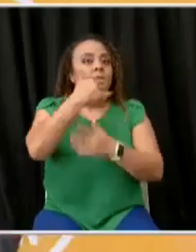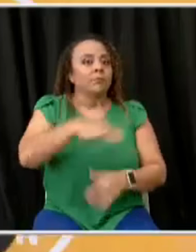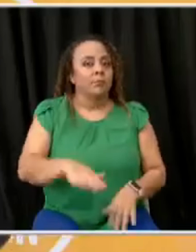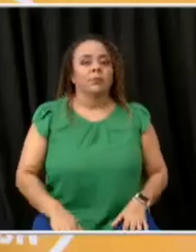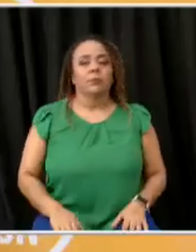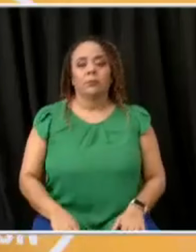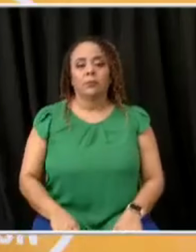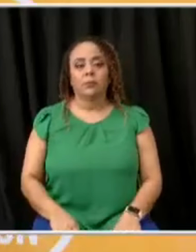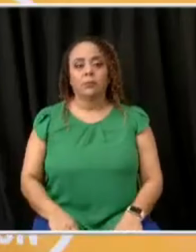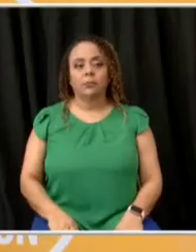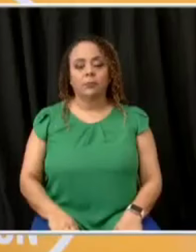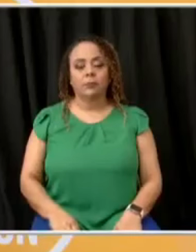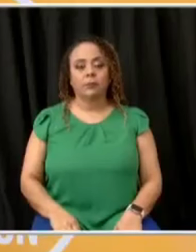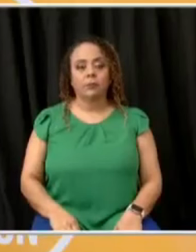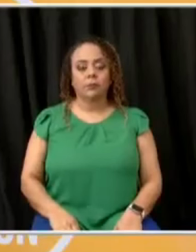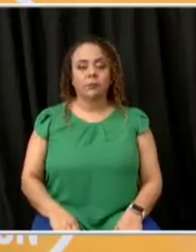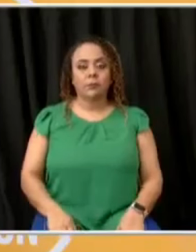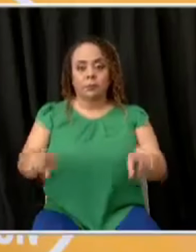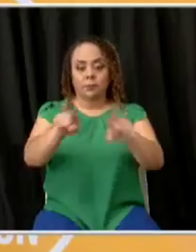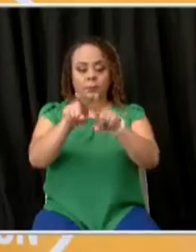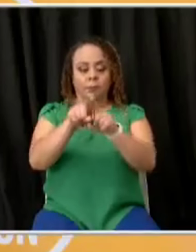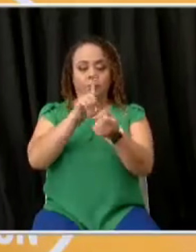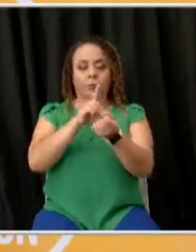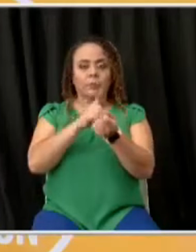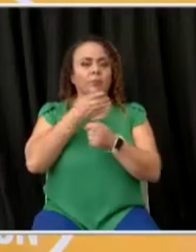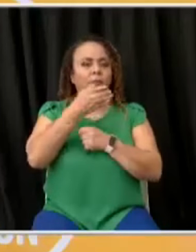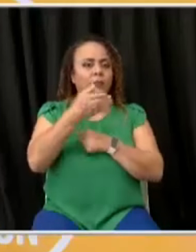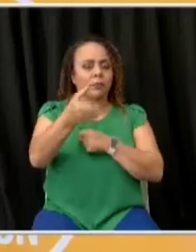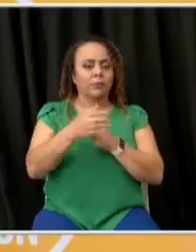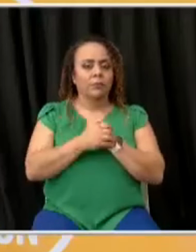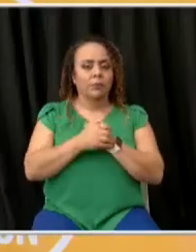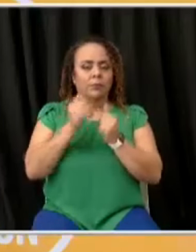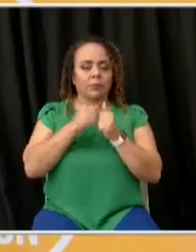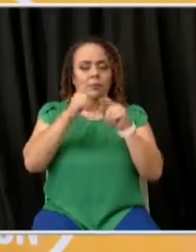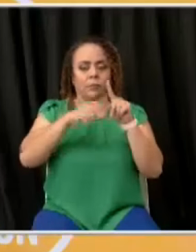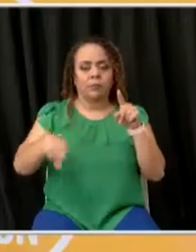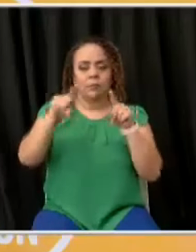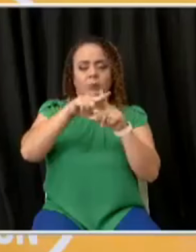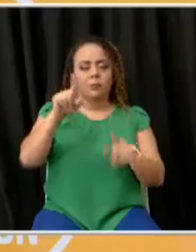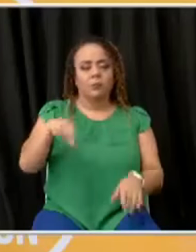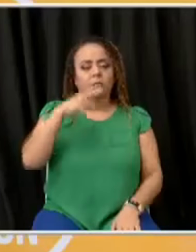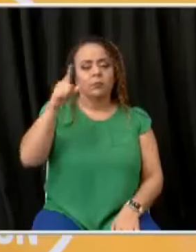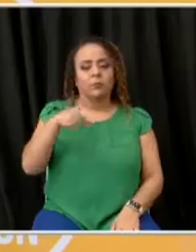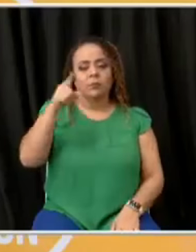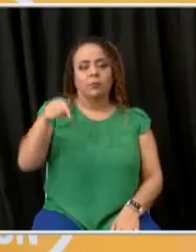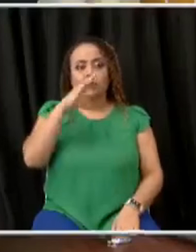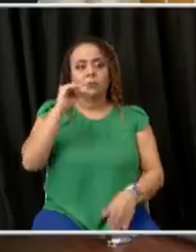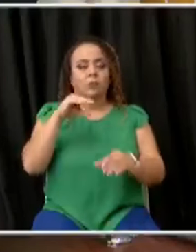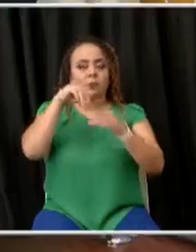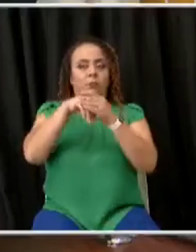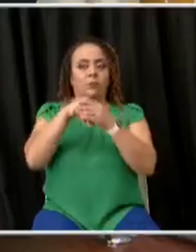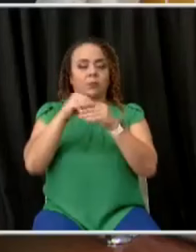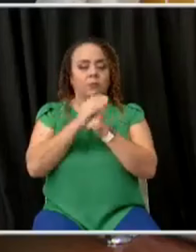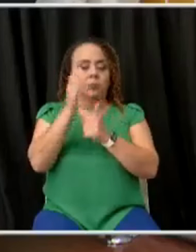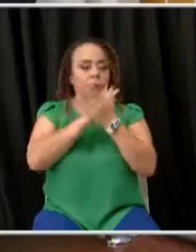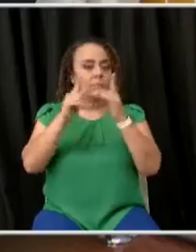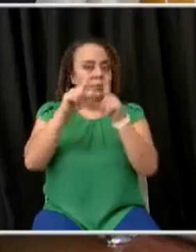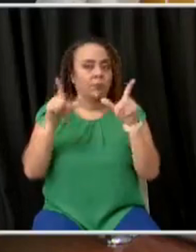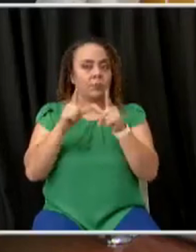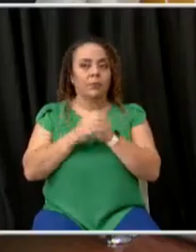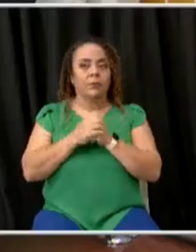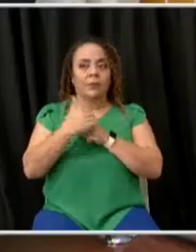malo. Pero también, doctor, ¿será recomendable ponerle un ventilador o meterlo a un lugar